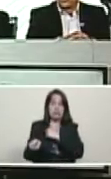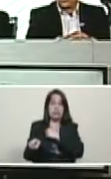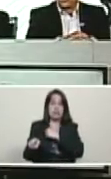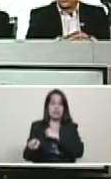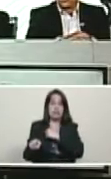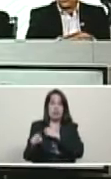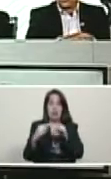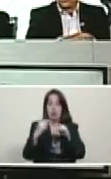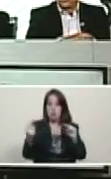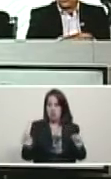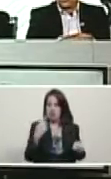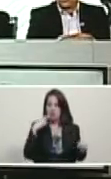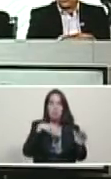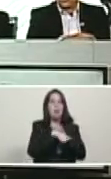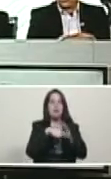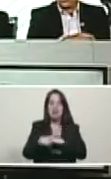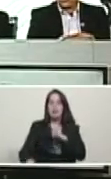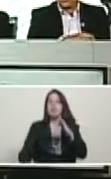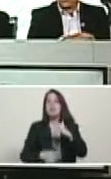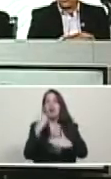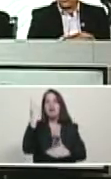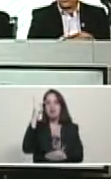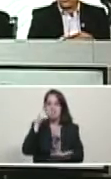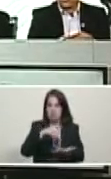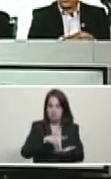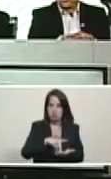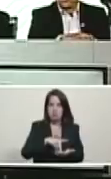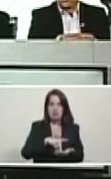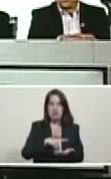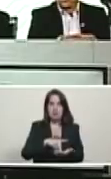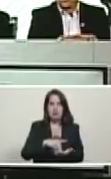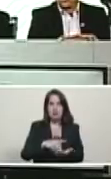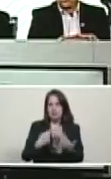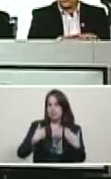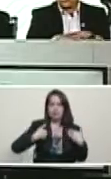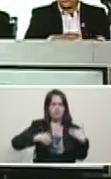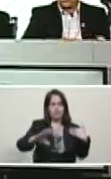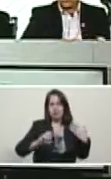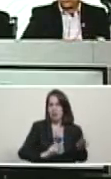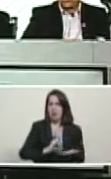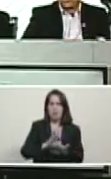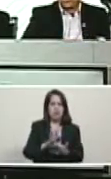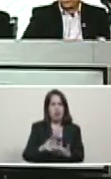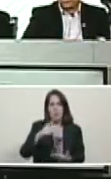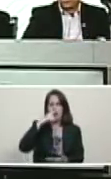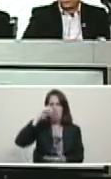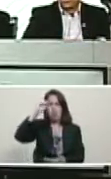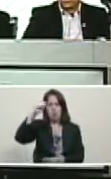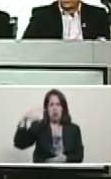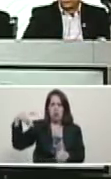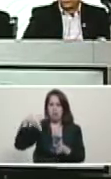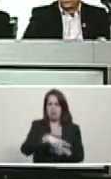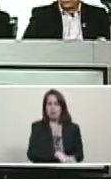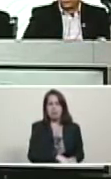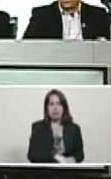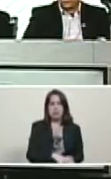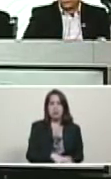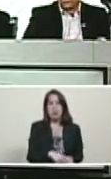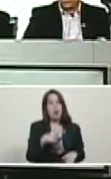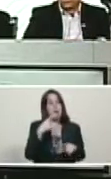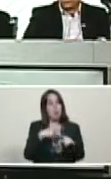diciendo que va a entrar a venezuela por primera vez y que va a palante a derrocar el gobierno pero